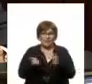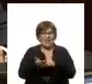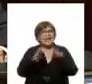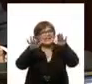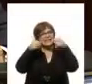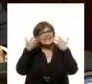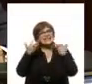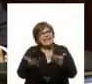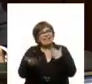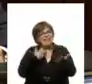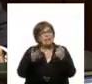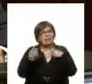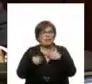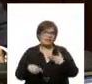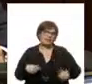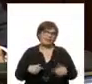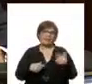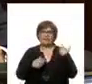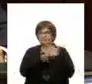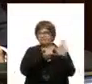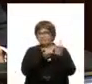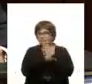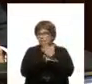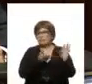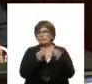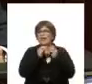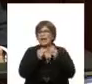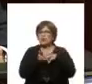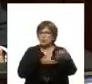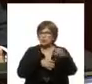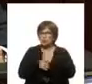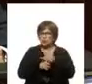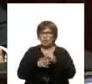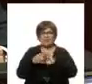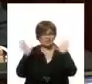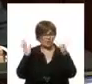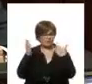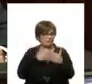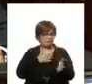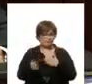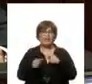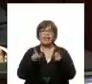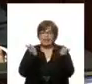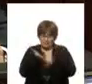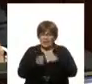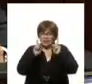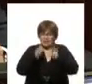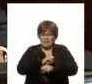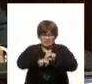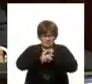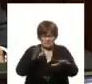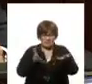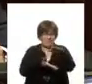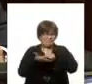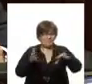sin embargo Ortega pretende dejar fuera del diálogo los aspectos institucionales y democráticos. A su vez, para completar un